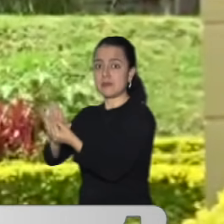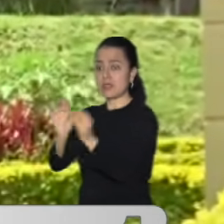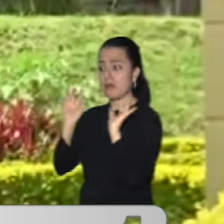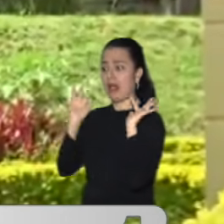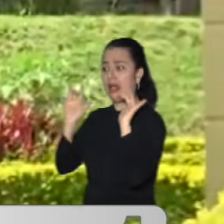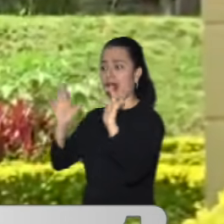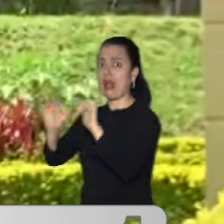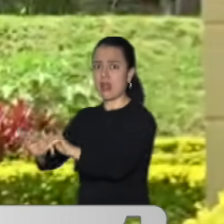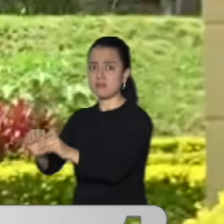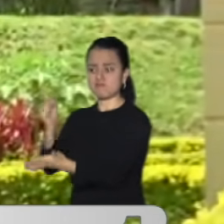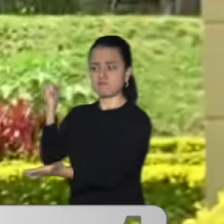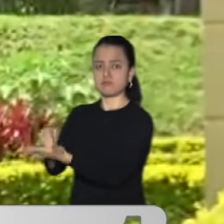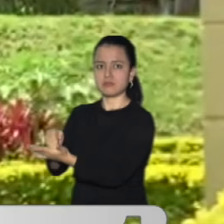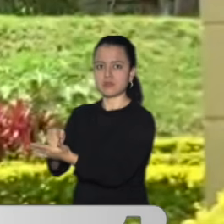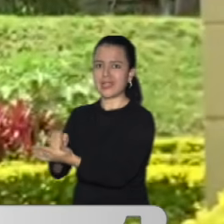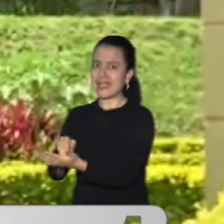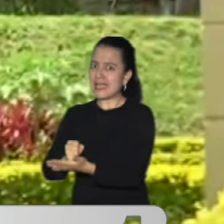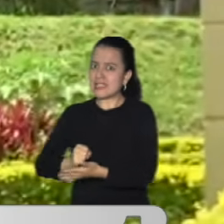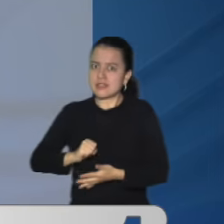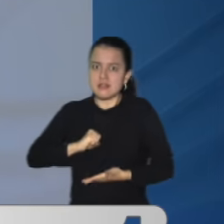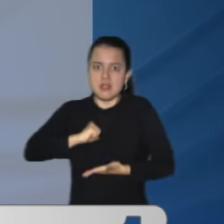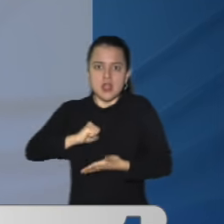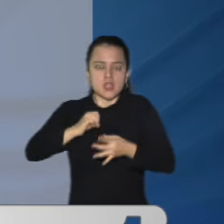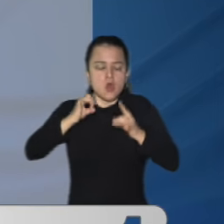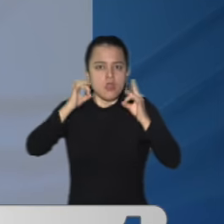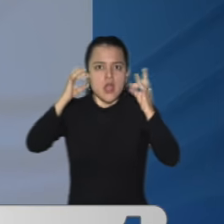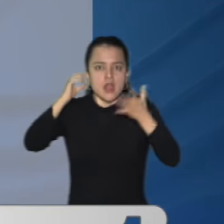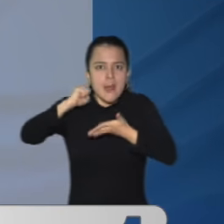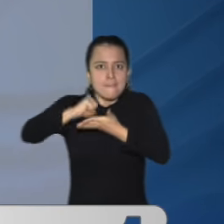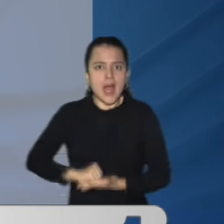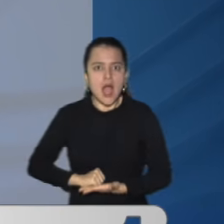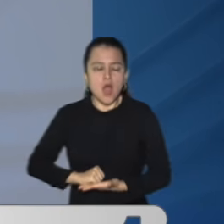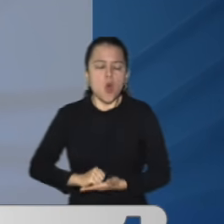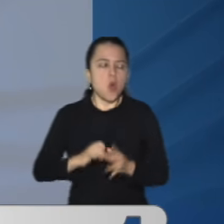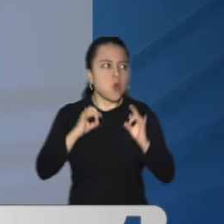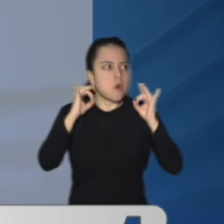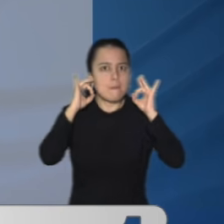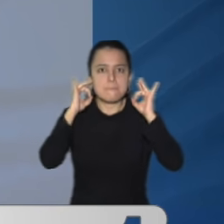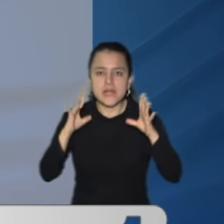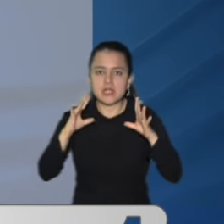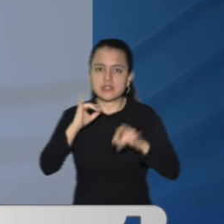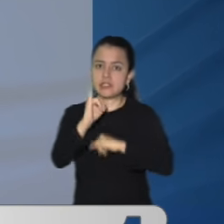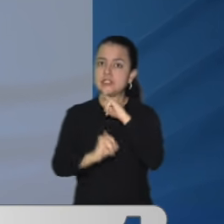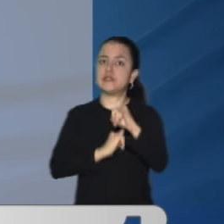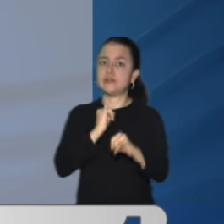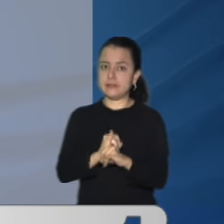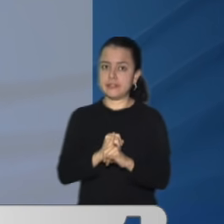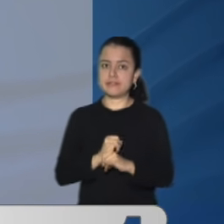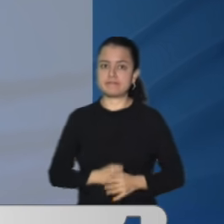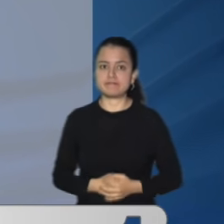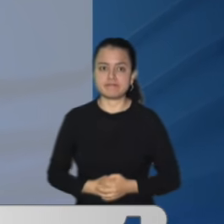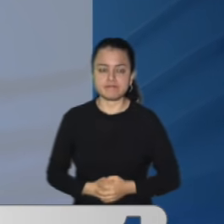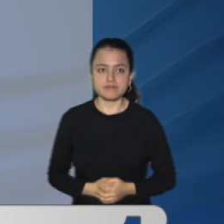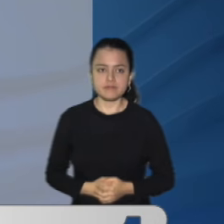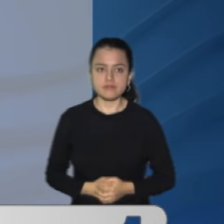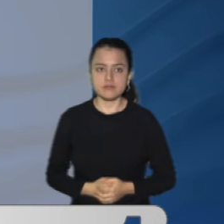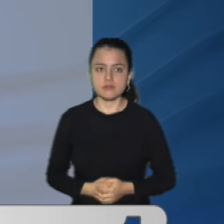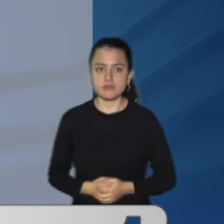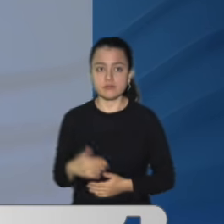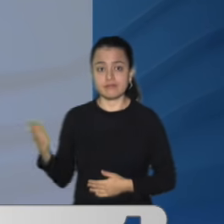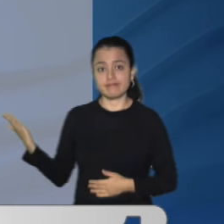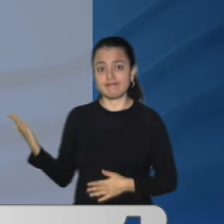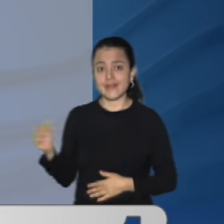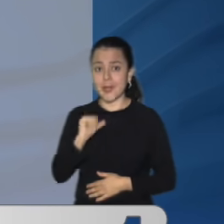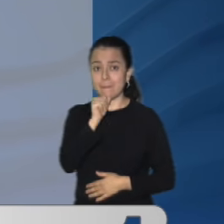en un delito de lesa humanidad. Justamente el municipio de Ituango en las últimas horas se vio afectado por un fuerte